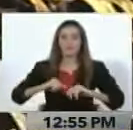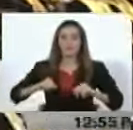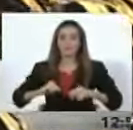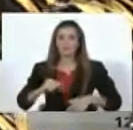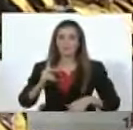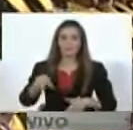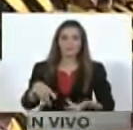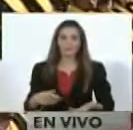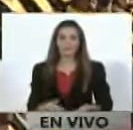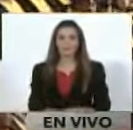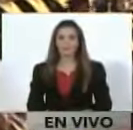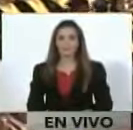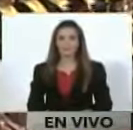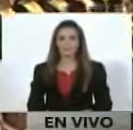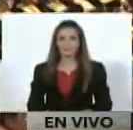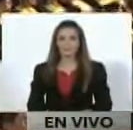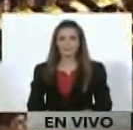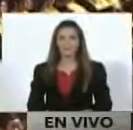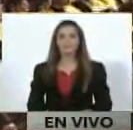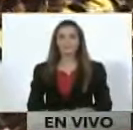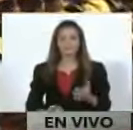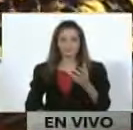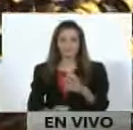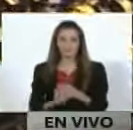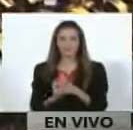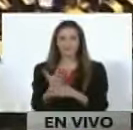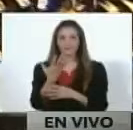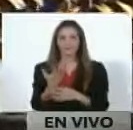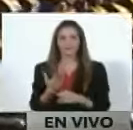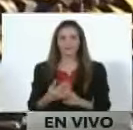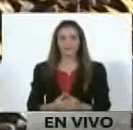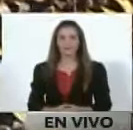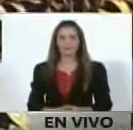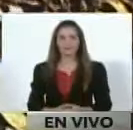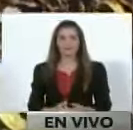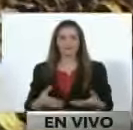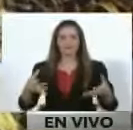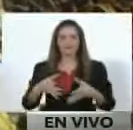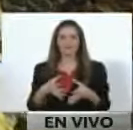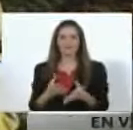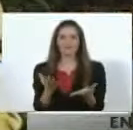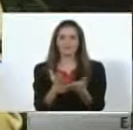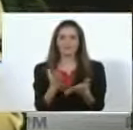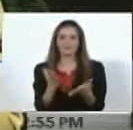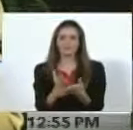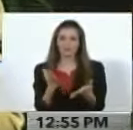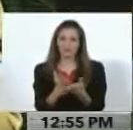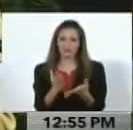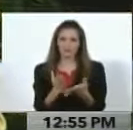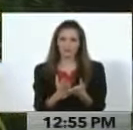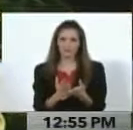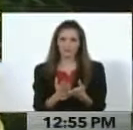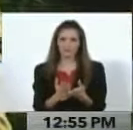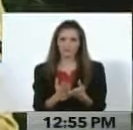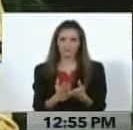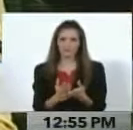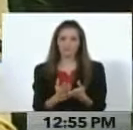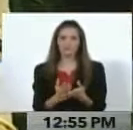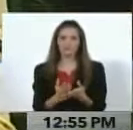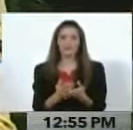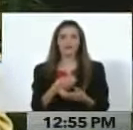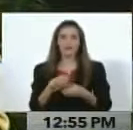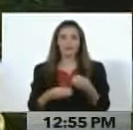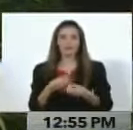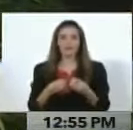movimientos, donde surge ese movimiento estudiantil y emerge